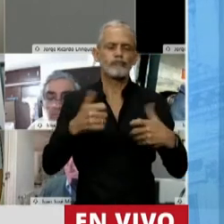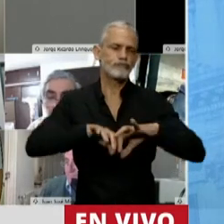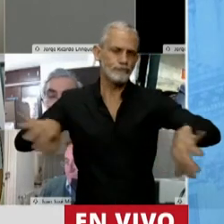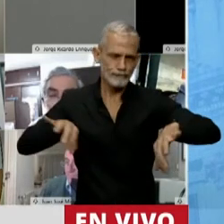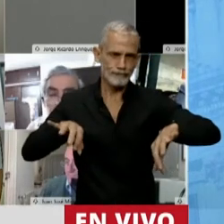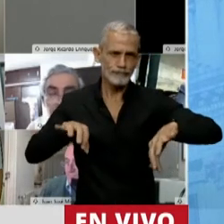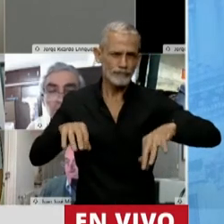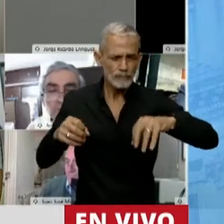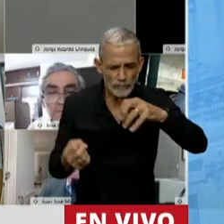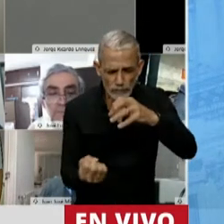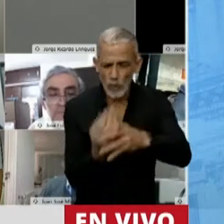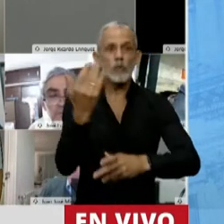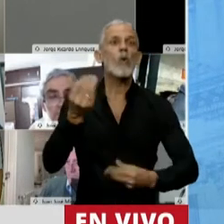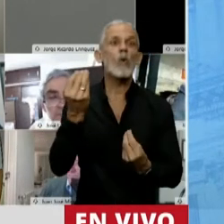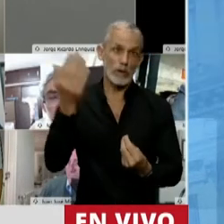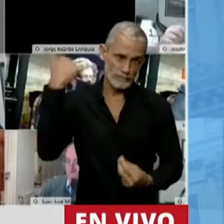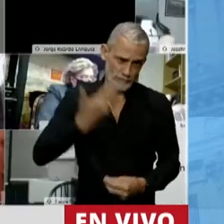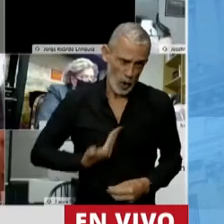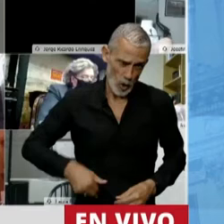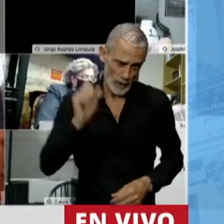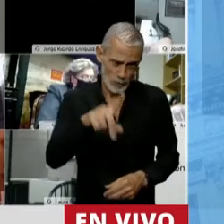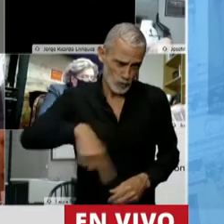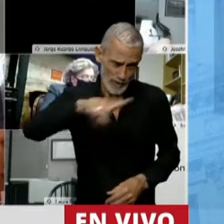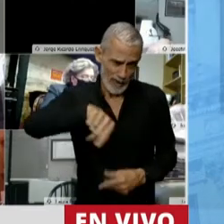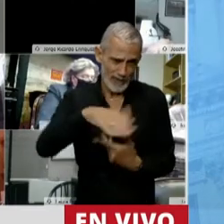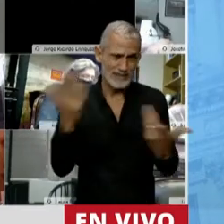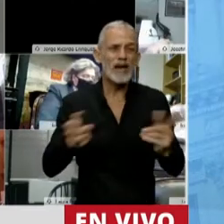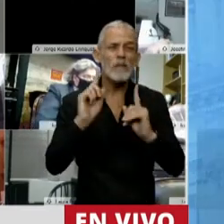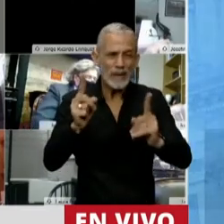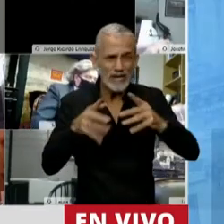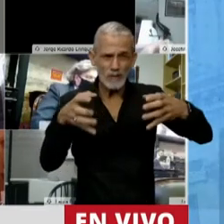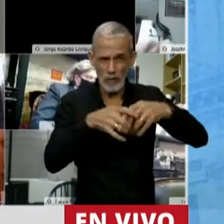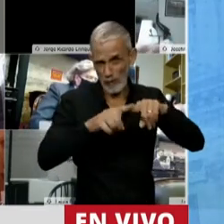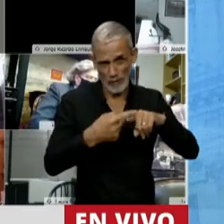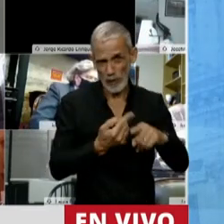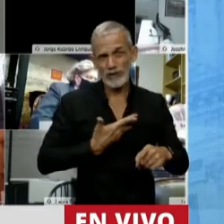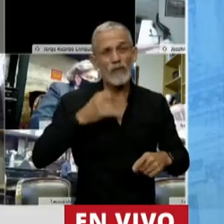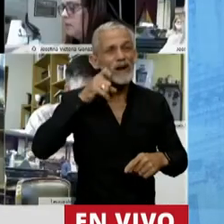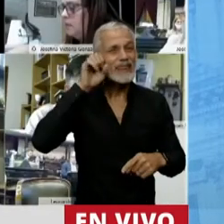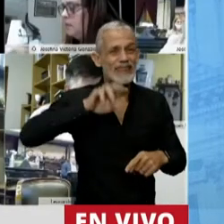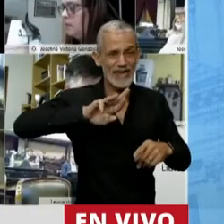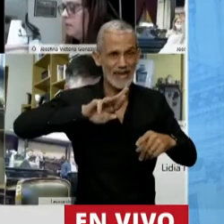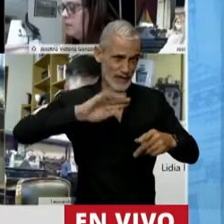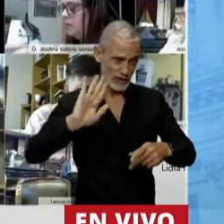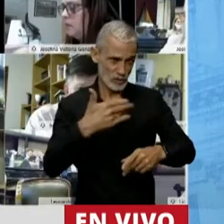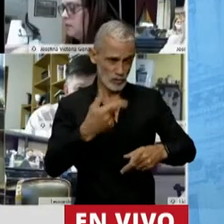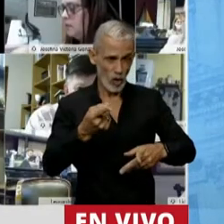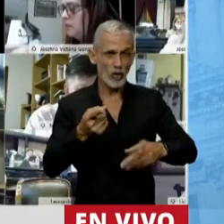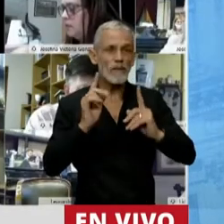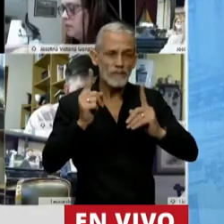que nació mientras ustedes gobernaban. Así es, la brecha nació mientras ustedes